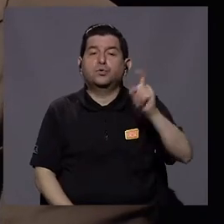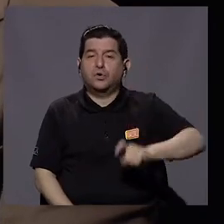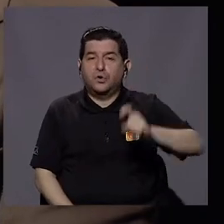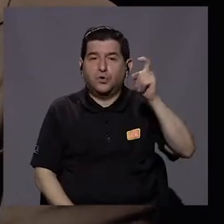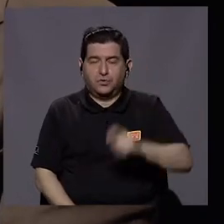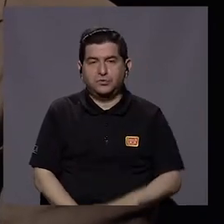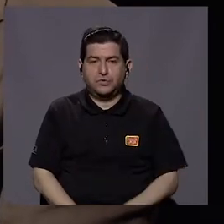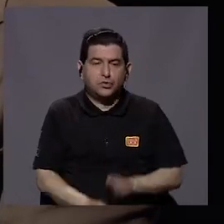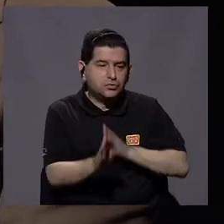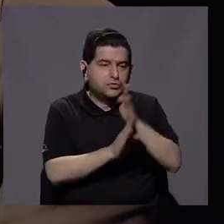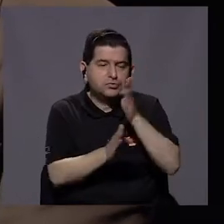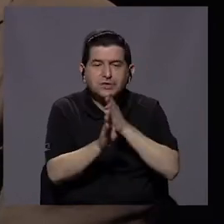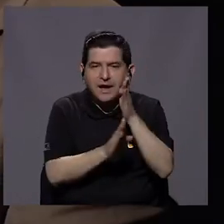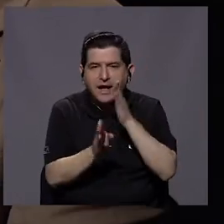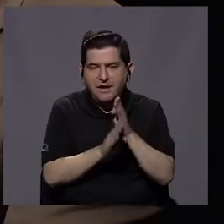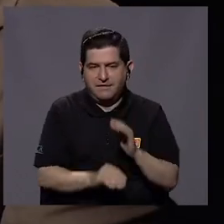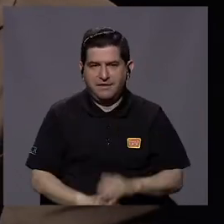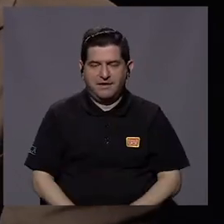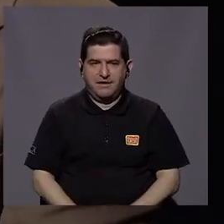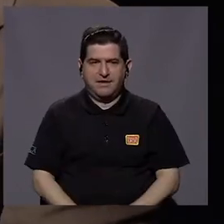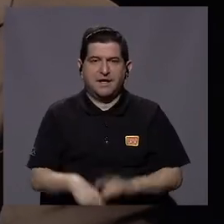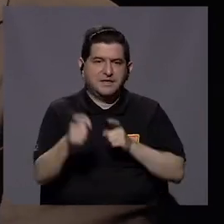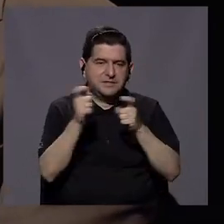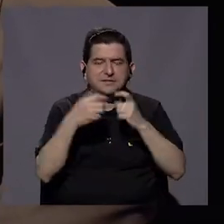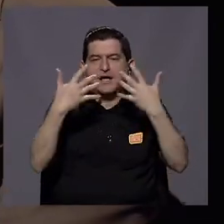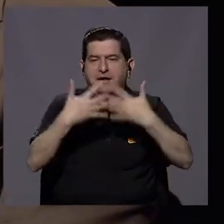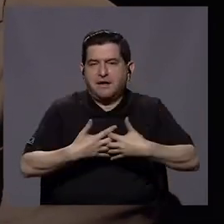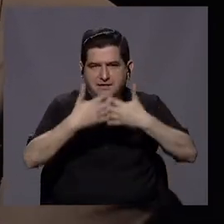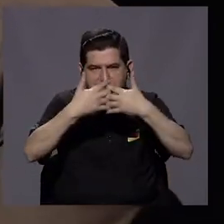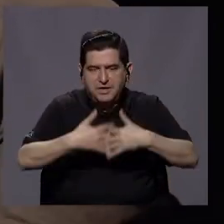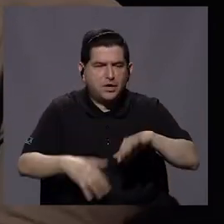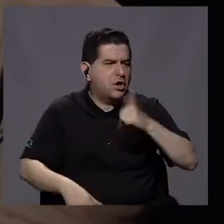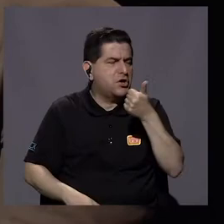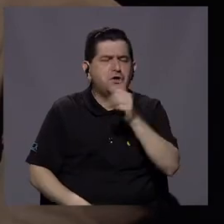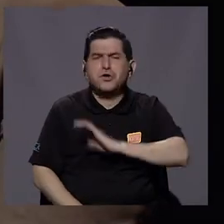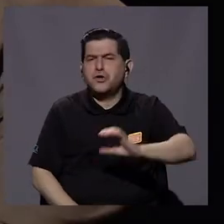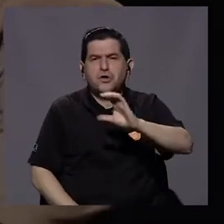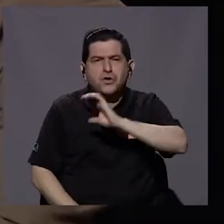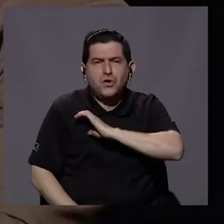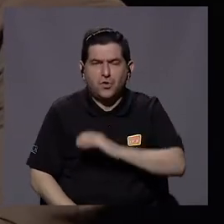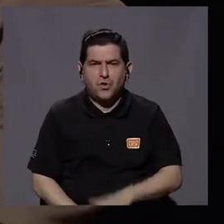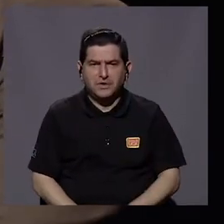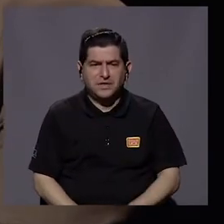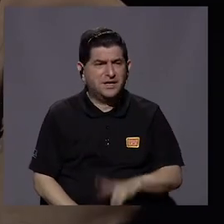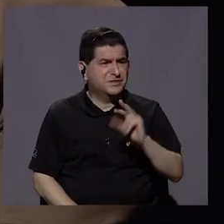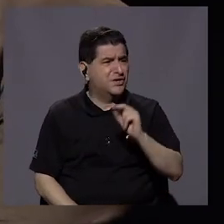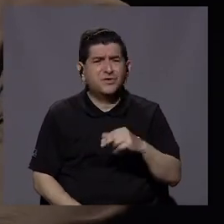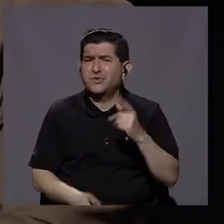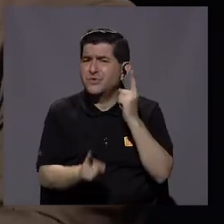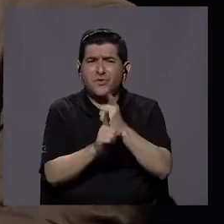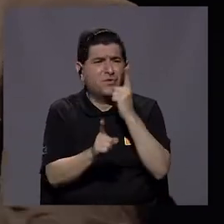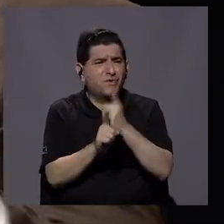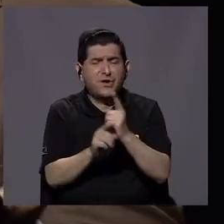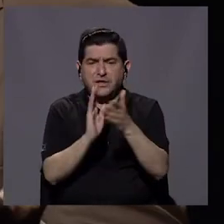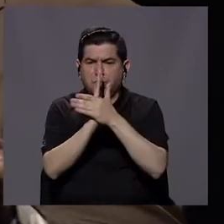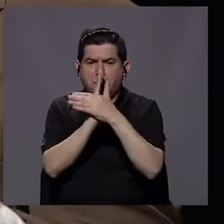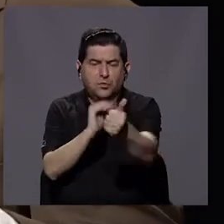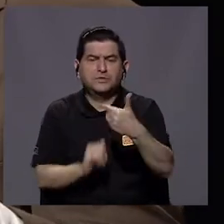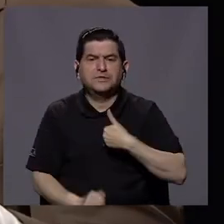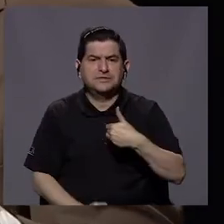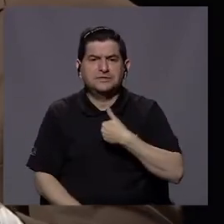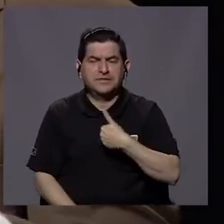necesitamos carreras como administración de empresas y otra serie de características que no eran acordes a las potencialidades que